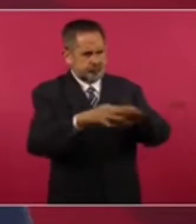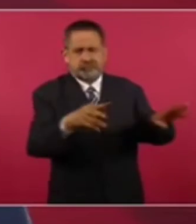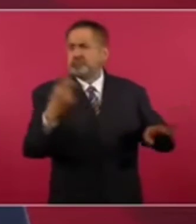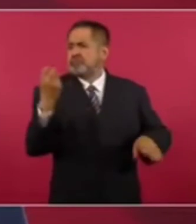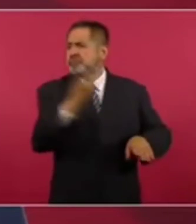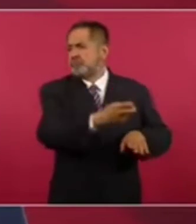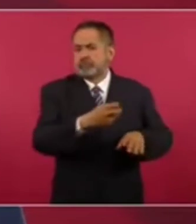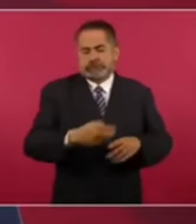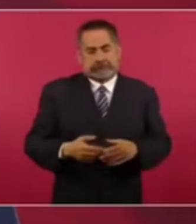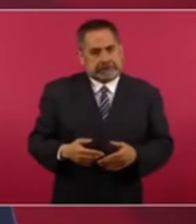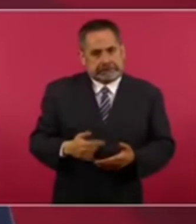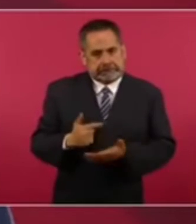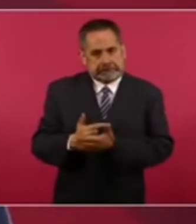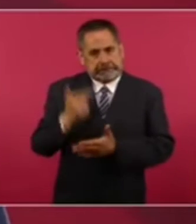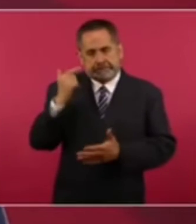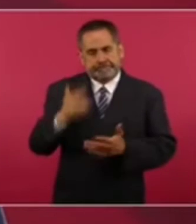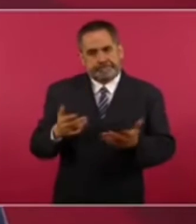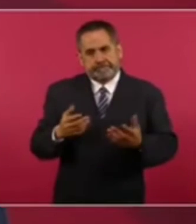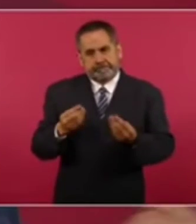aquí.